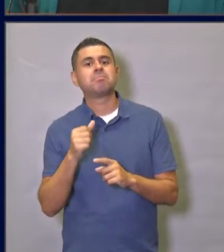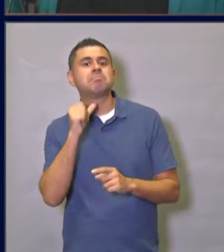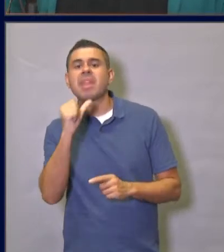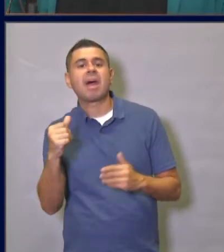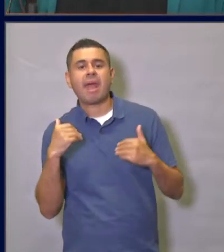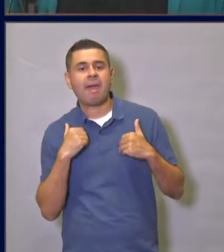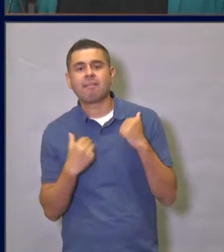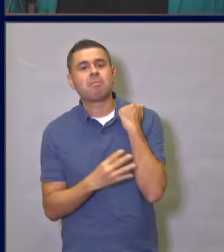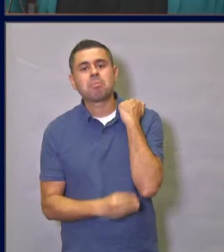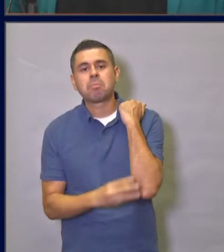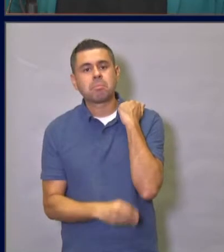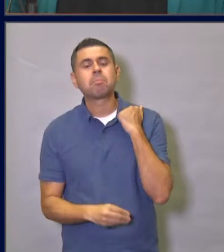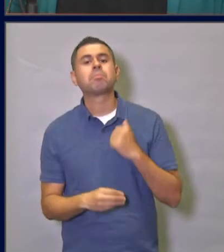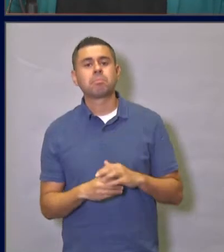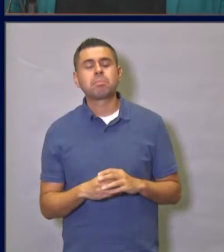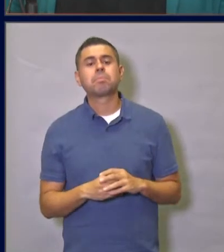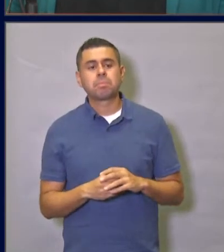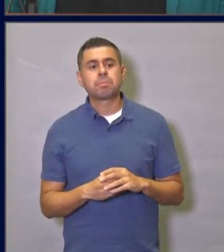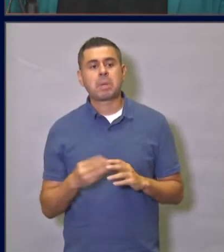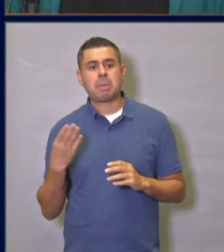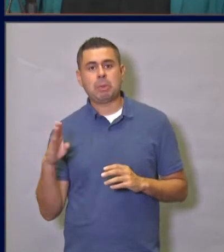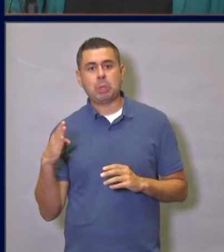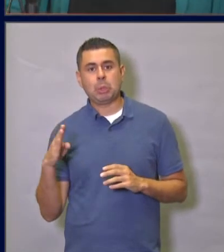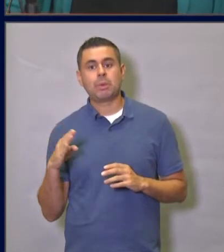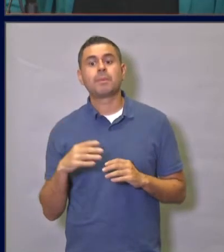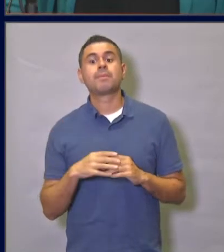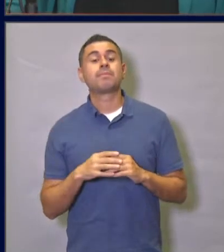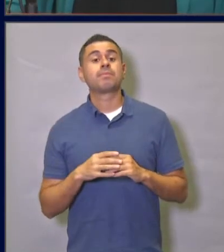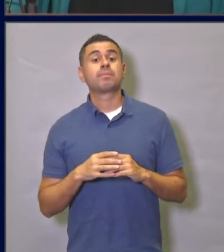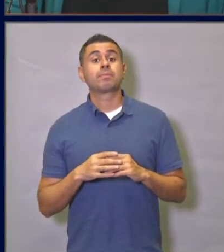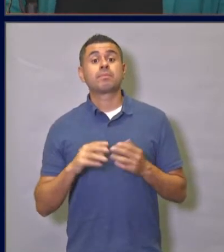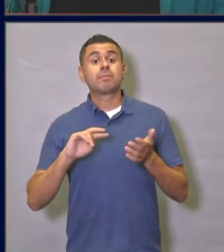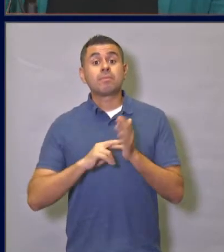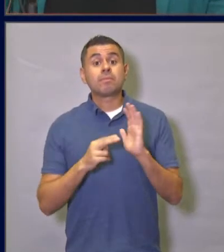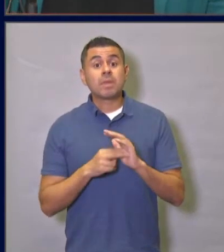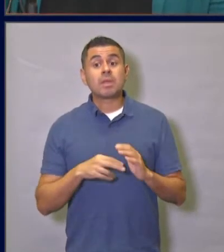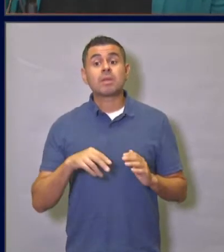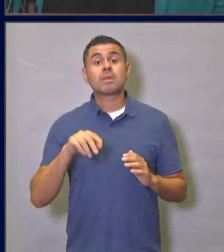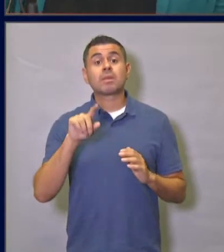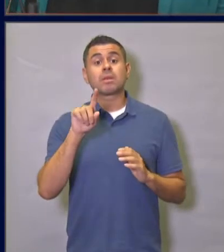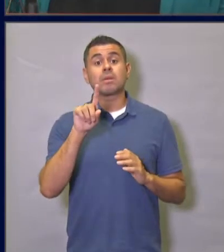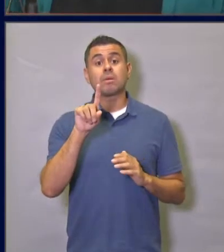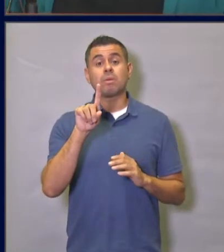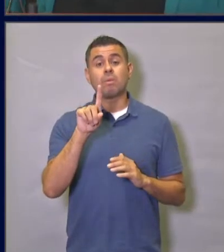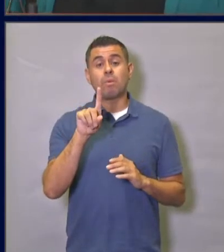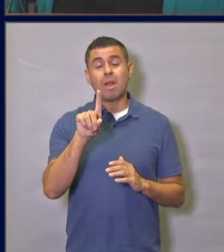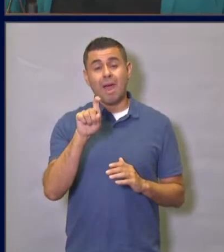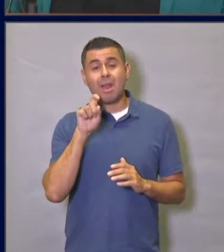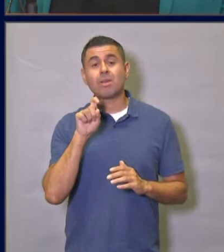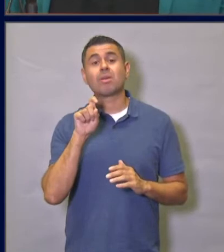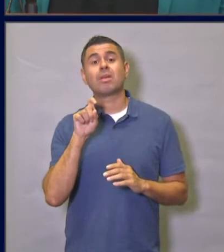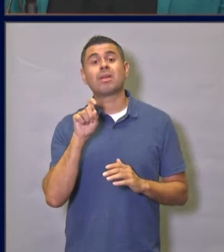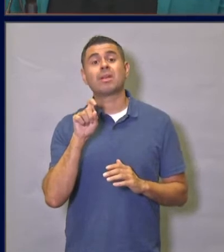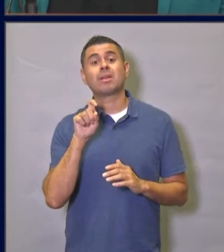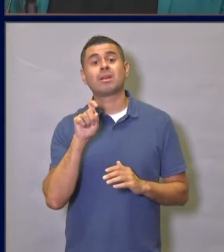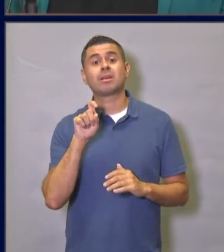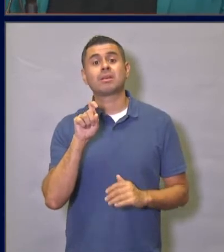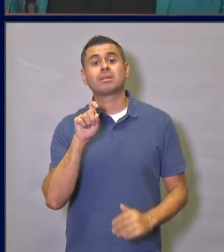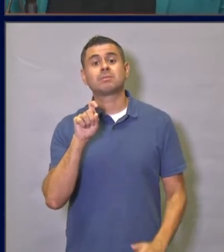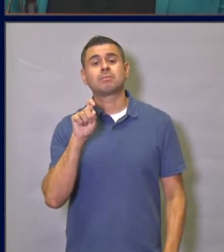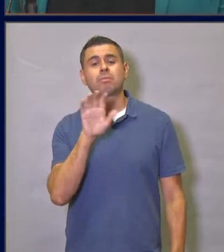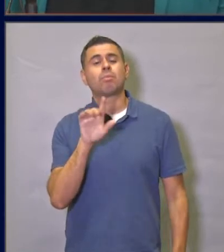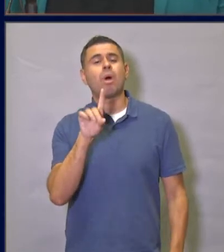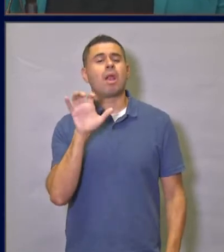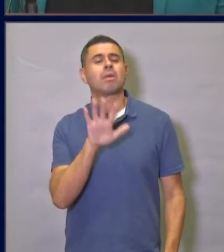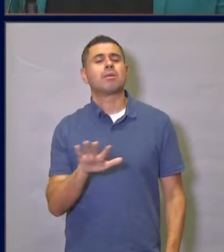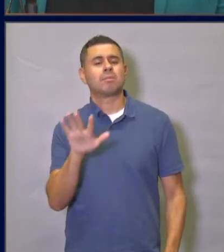azul, que alcanzaron un máximo de 146 casos por cada 100,000 personas. Desde